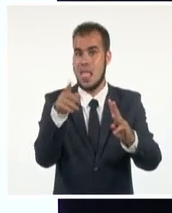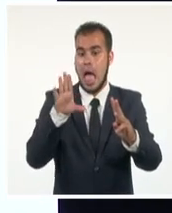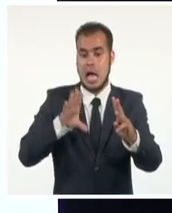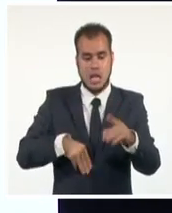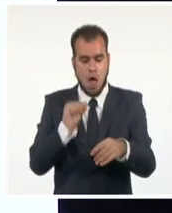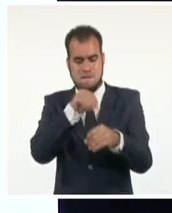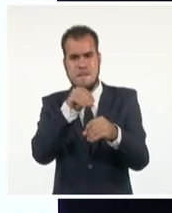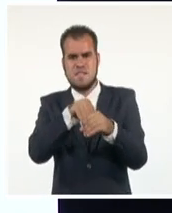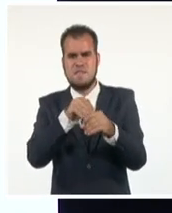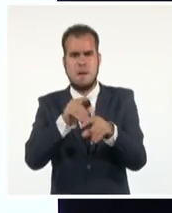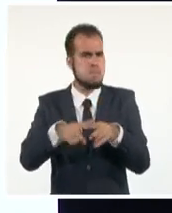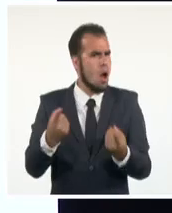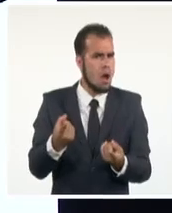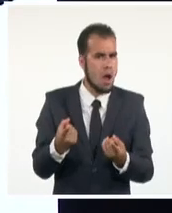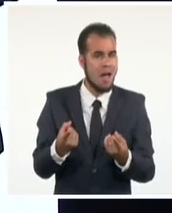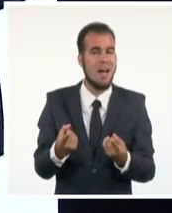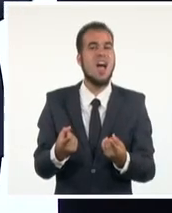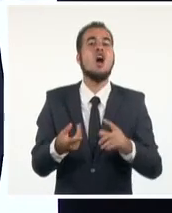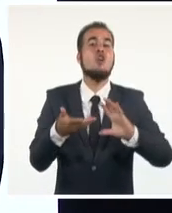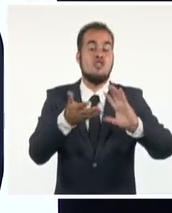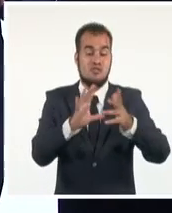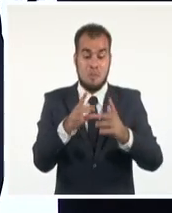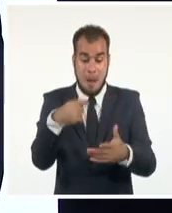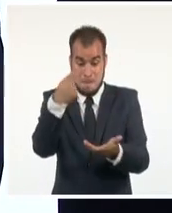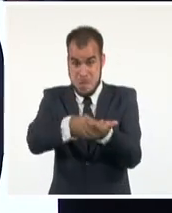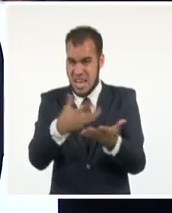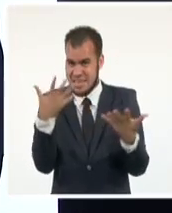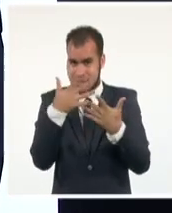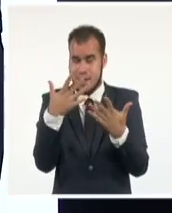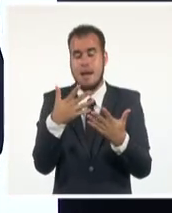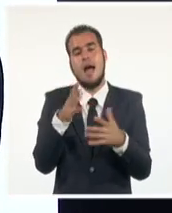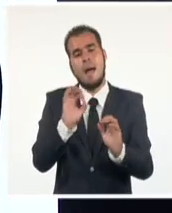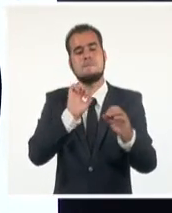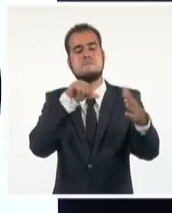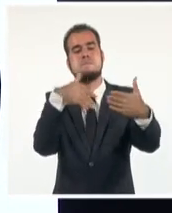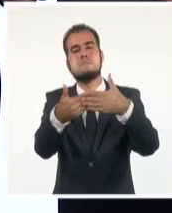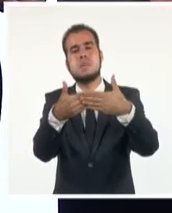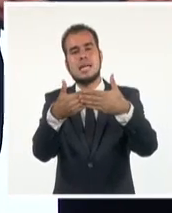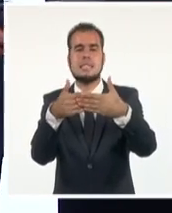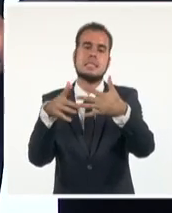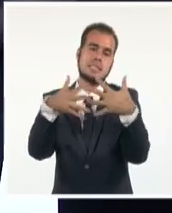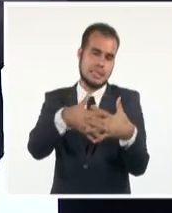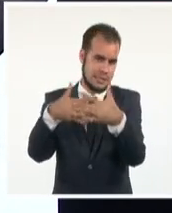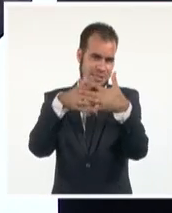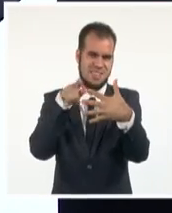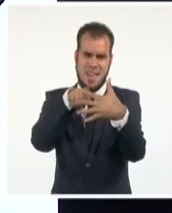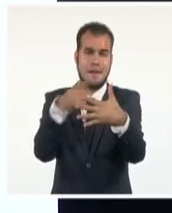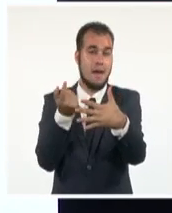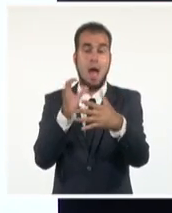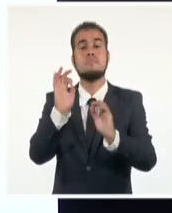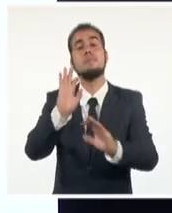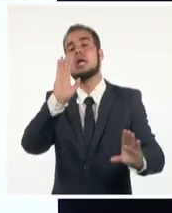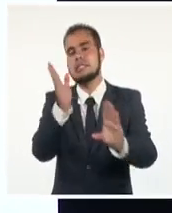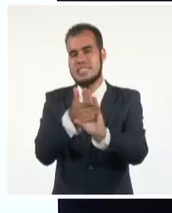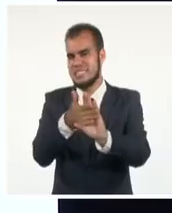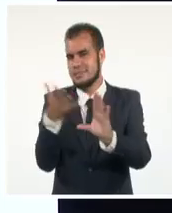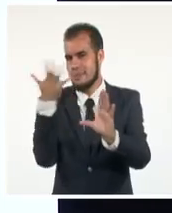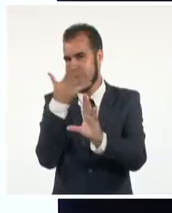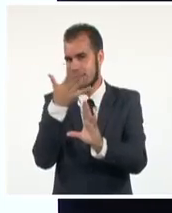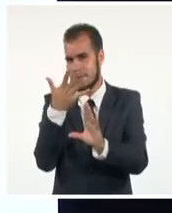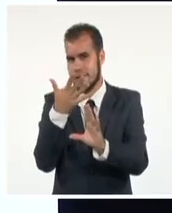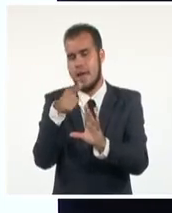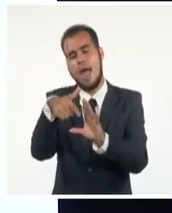jornadas. De ese escenario tan duro, tan difícil, lo mejor que ha salido para mí tiene que ver con esas ganas enormes de apoyar,